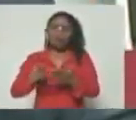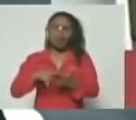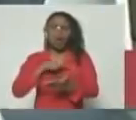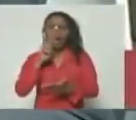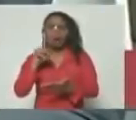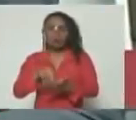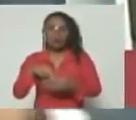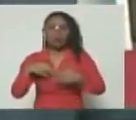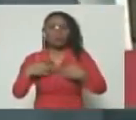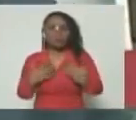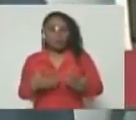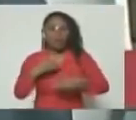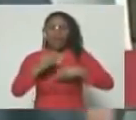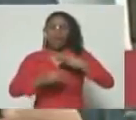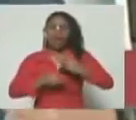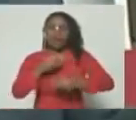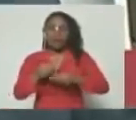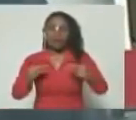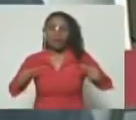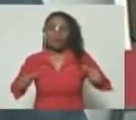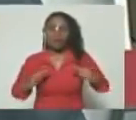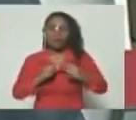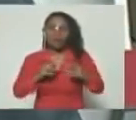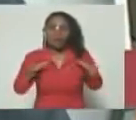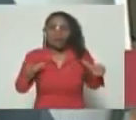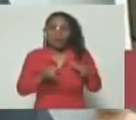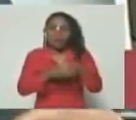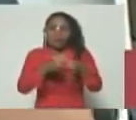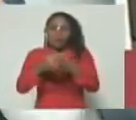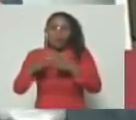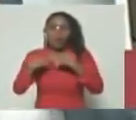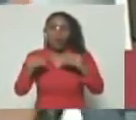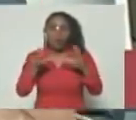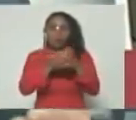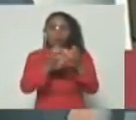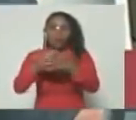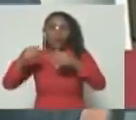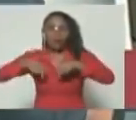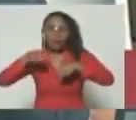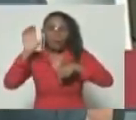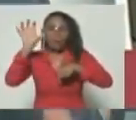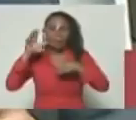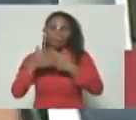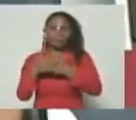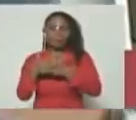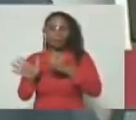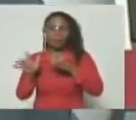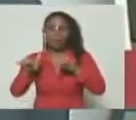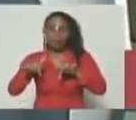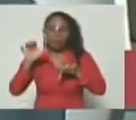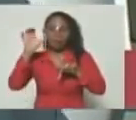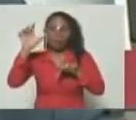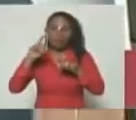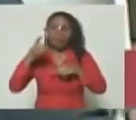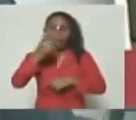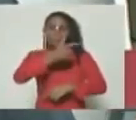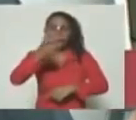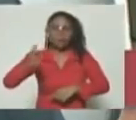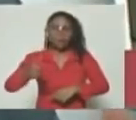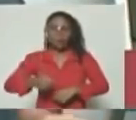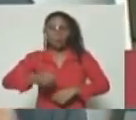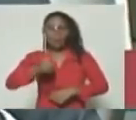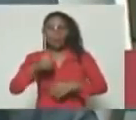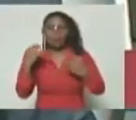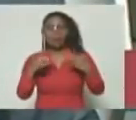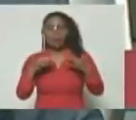ha hecho encuentros con todos los sectores del país y además le ha abierto las puertas al país desde los ciudadanos más simples de a